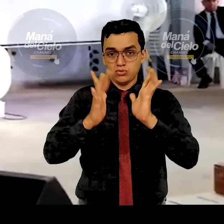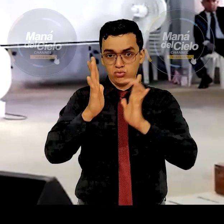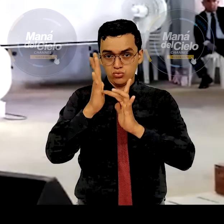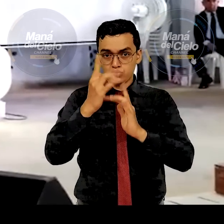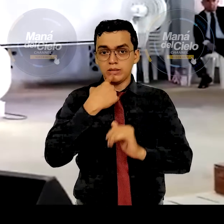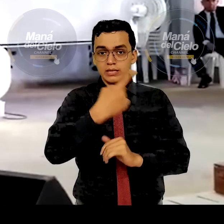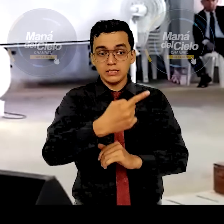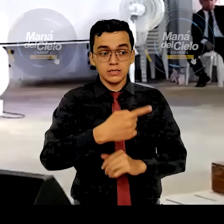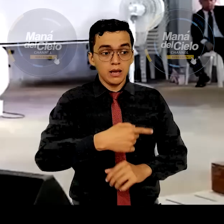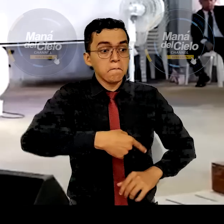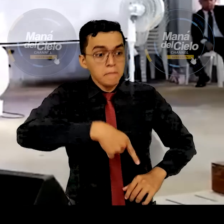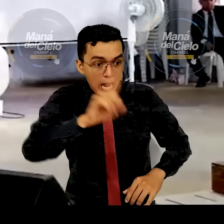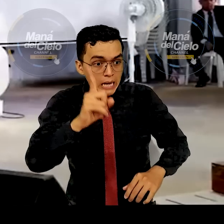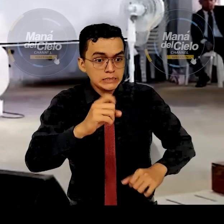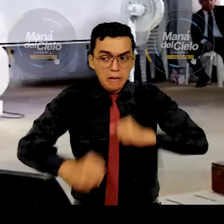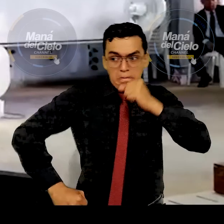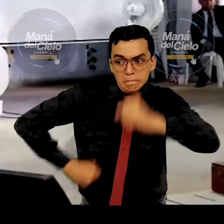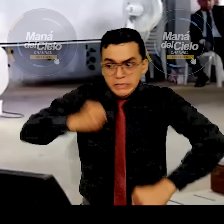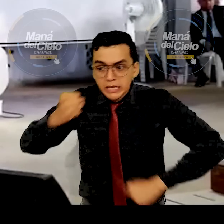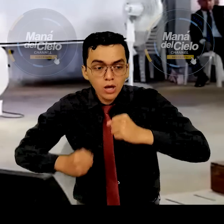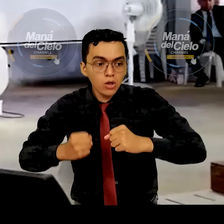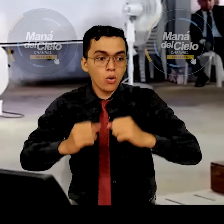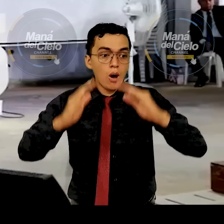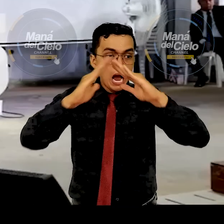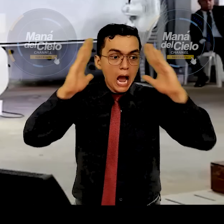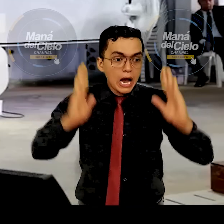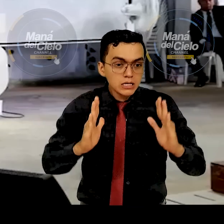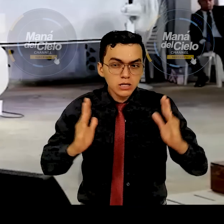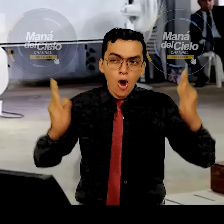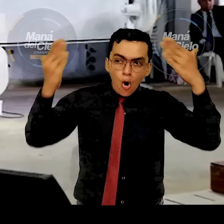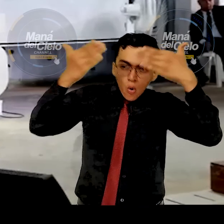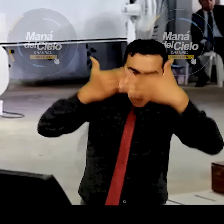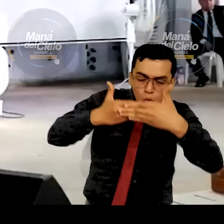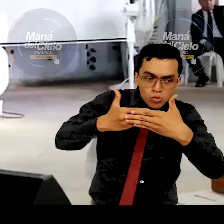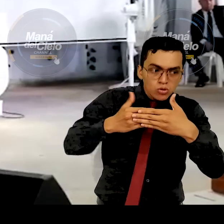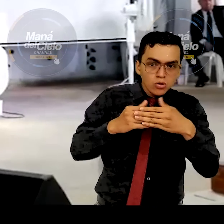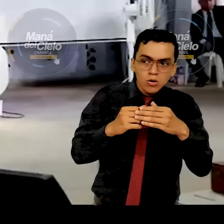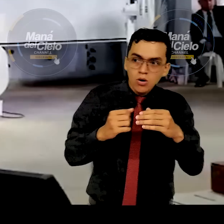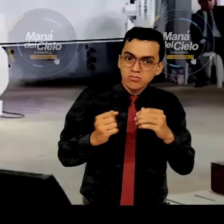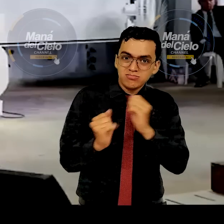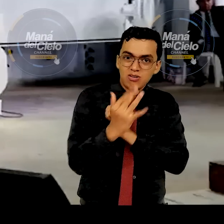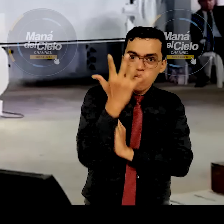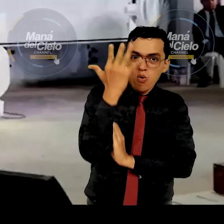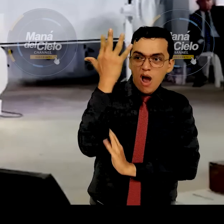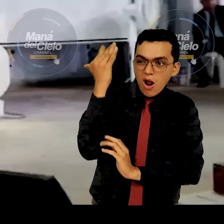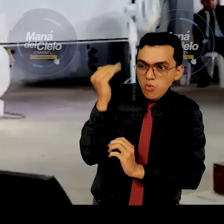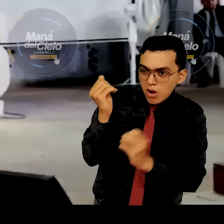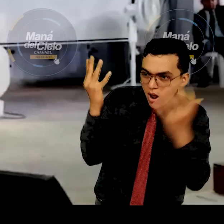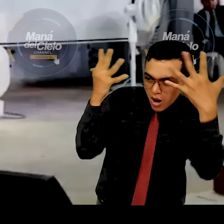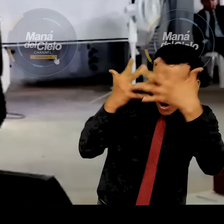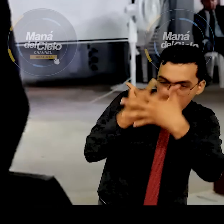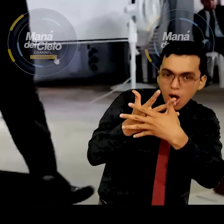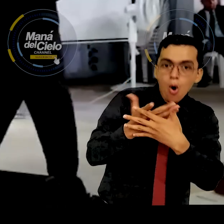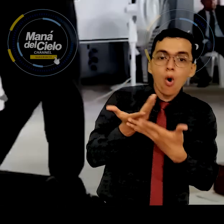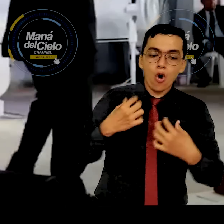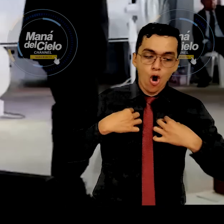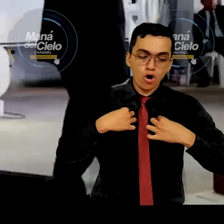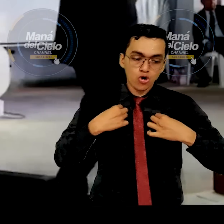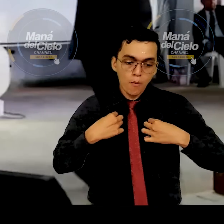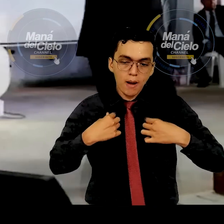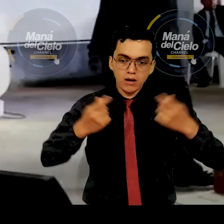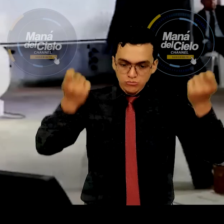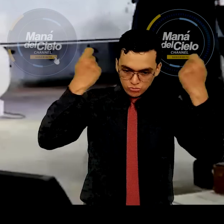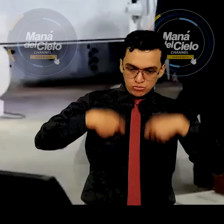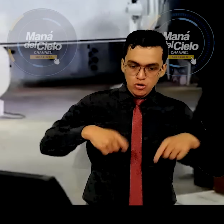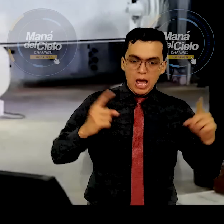esconden? ¿Por qué no hacen una trinchera? ¿Por qué no se camuflan? ¿Por qué no se disfrazan? No.